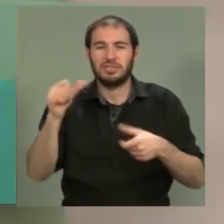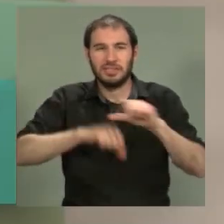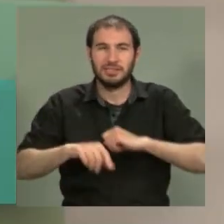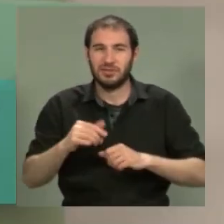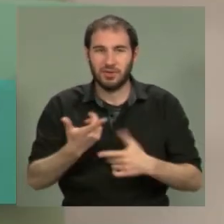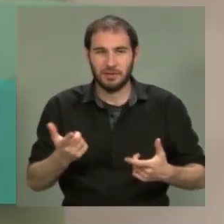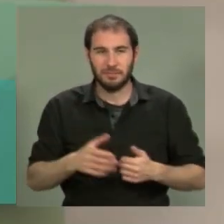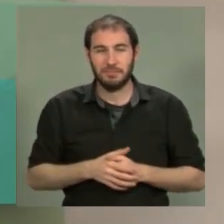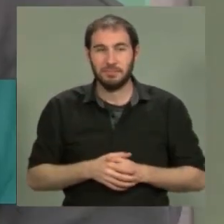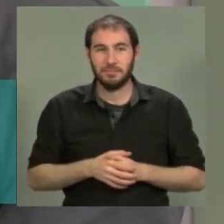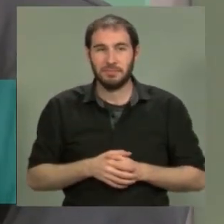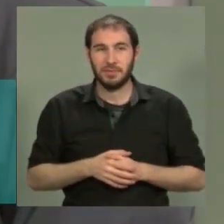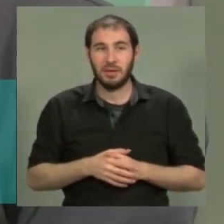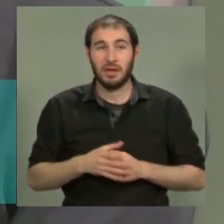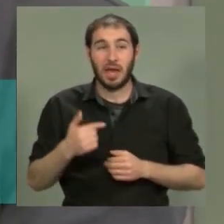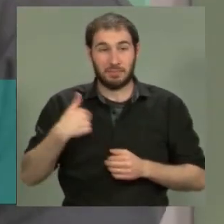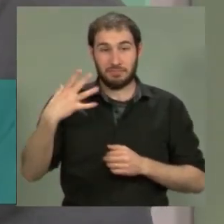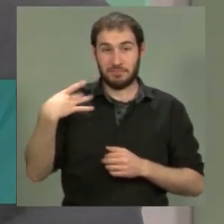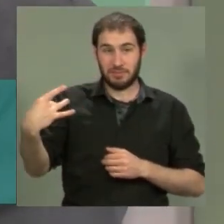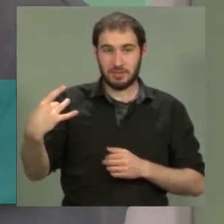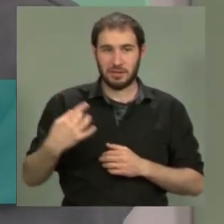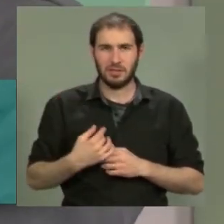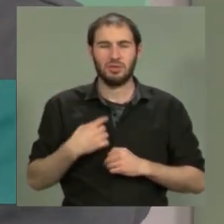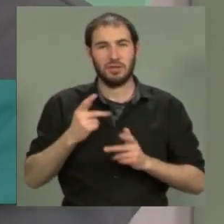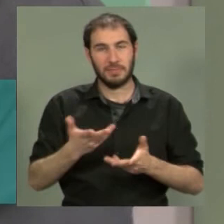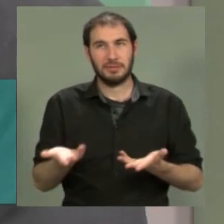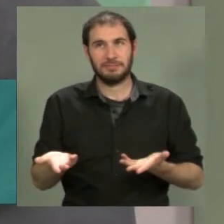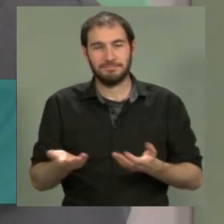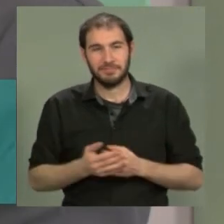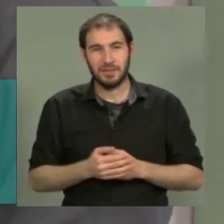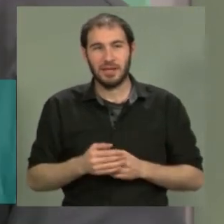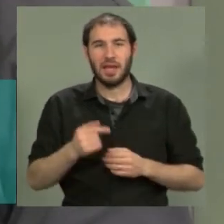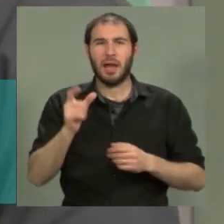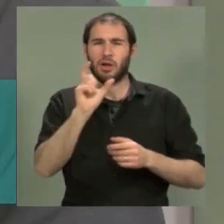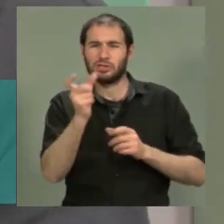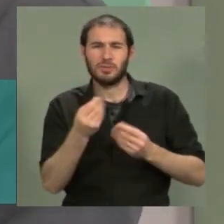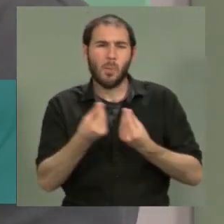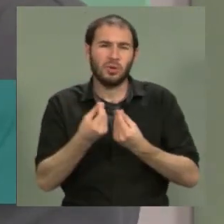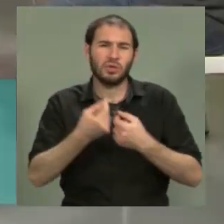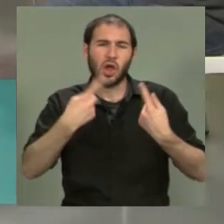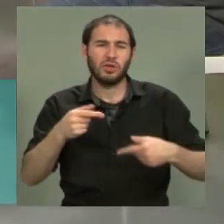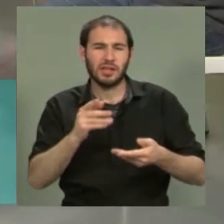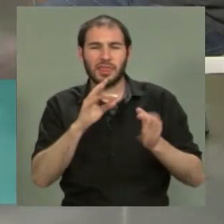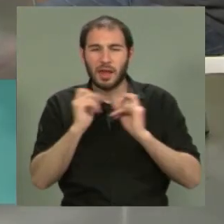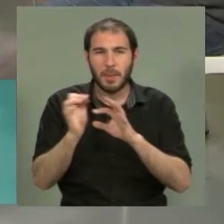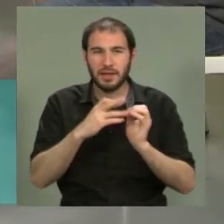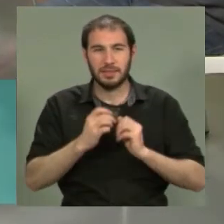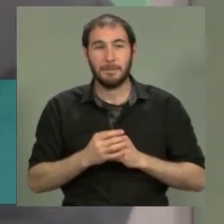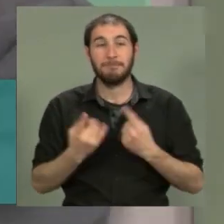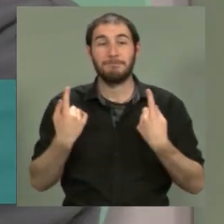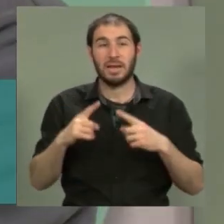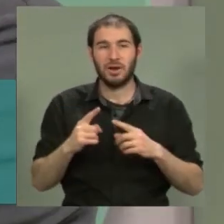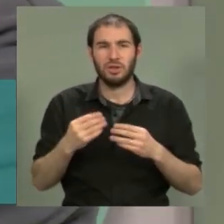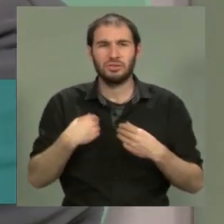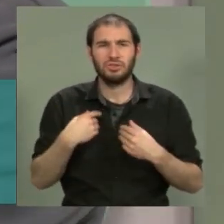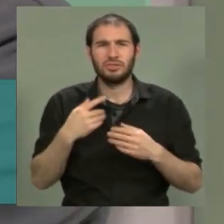me invitaron al programa, digo, bueno, van a haber muchos conceptos y cosas que tratar. Y digo, bueno, ¿cómo puedo abordar esto, no es cierto?